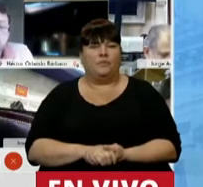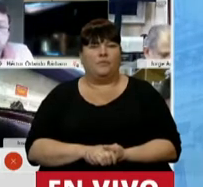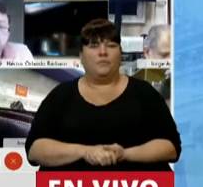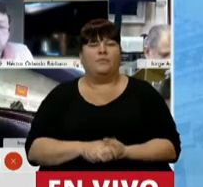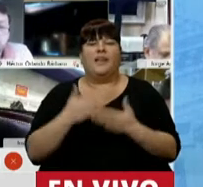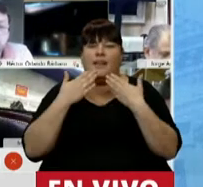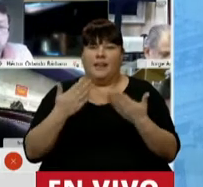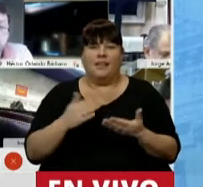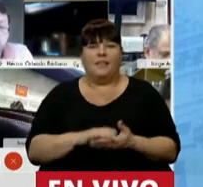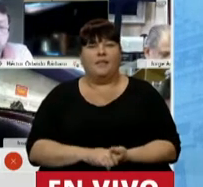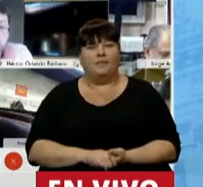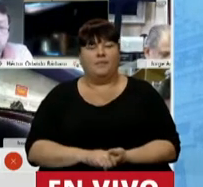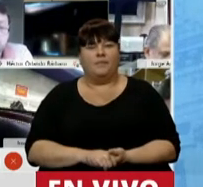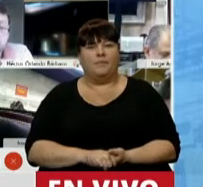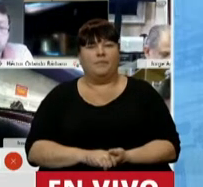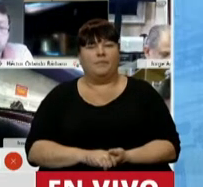Gracias.